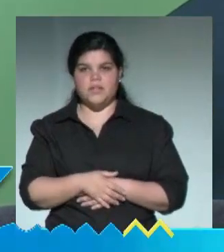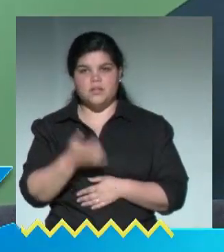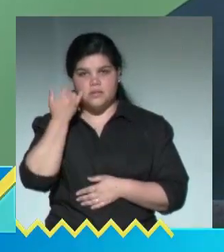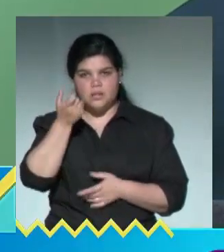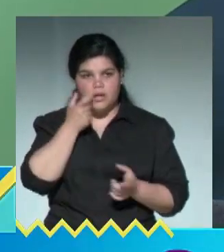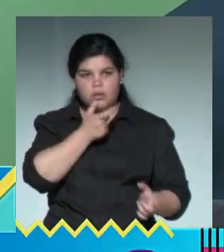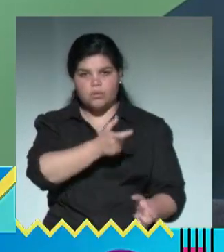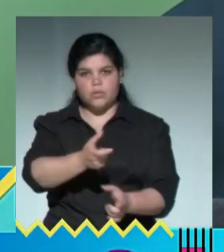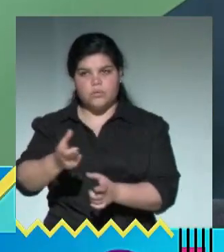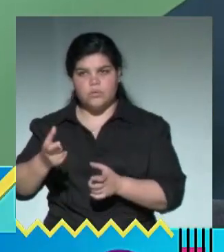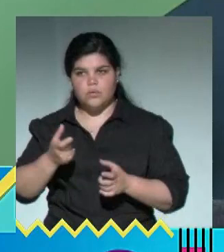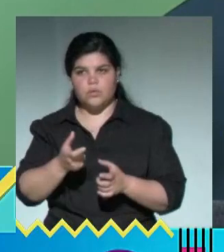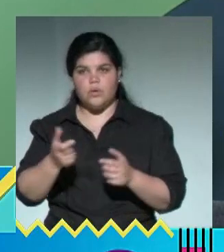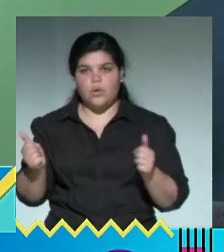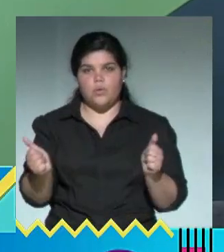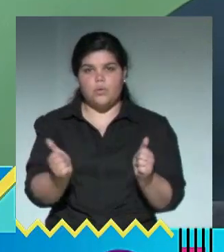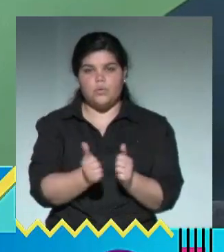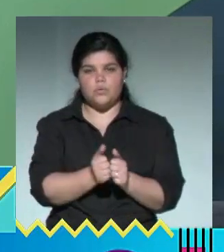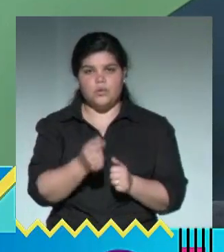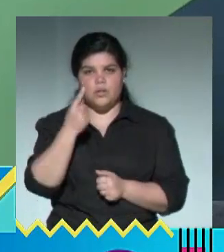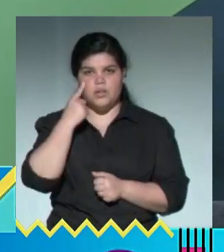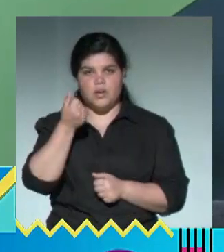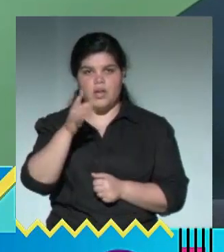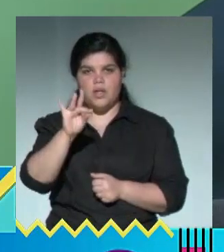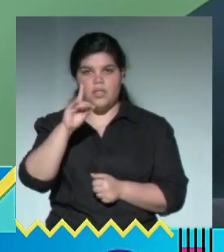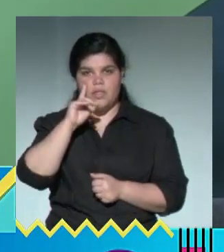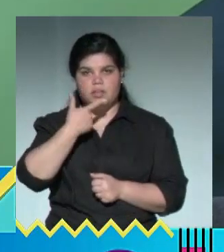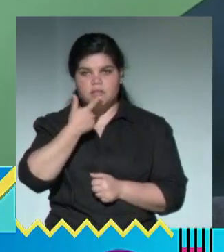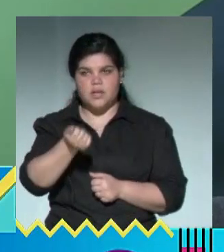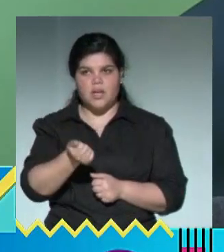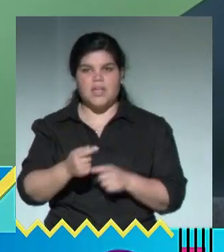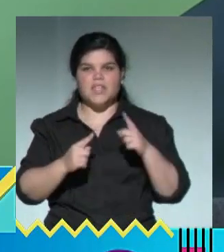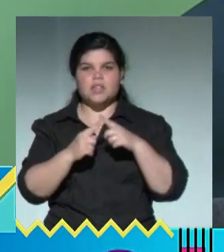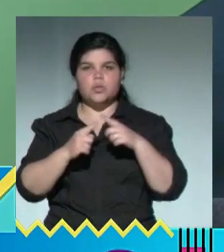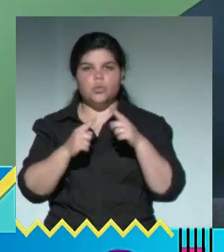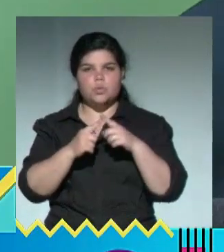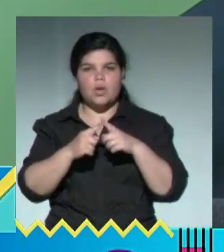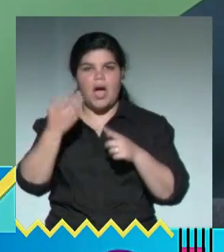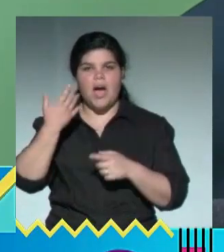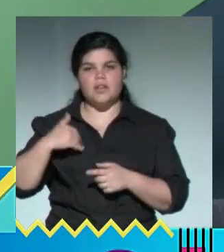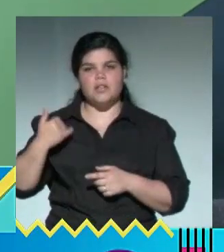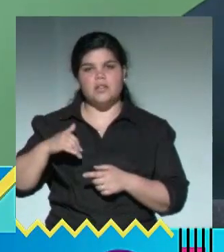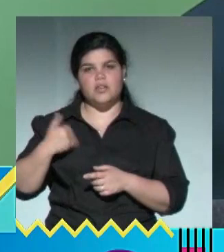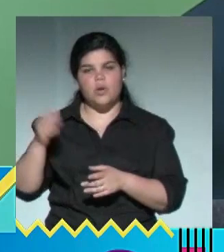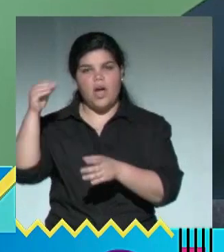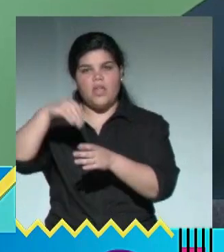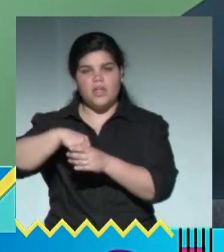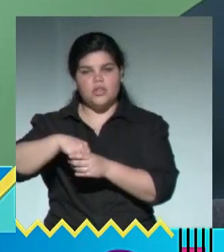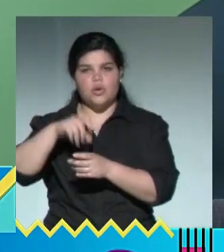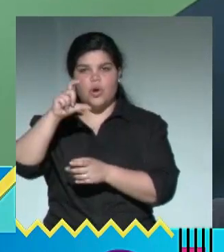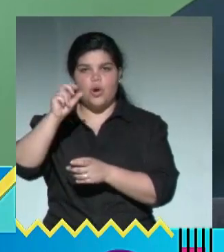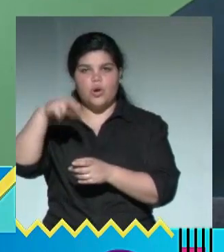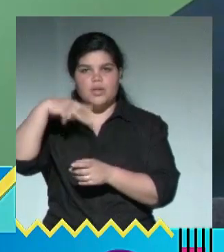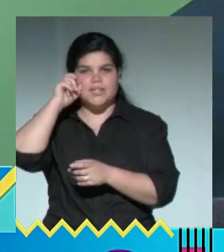relevamiento que hicimos junto al IADISA, al Instituto Argentino de Zonas Áridas, que depende del CONICET, y también